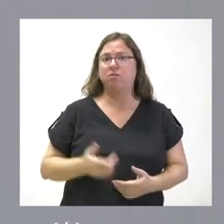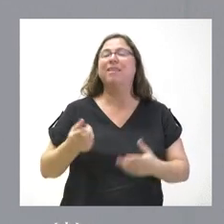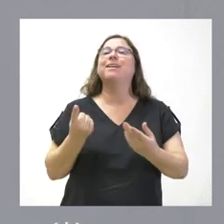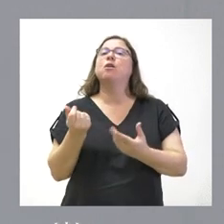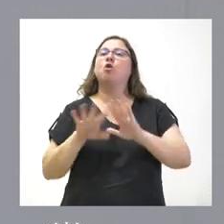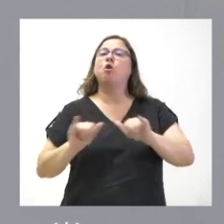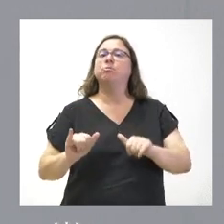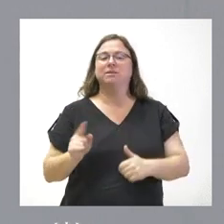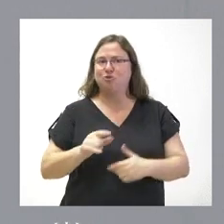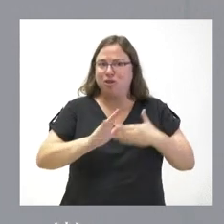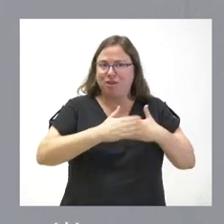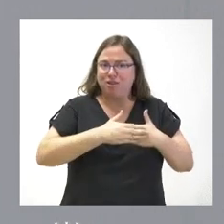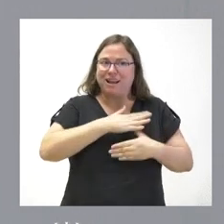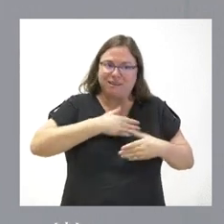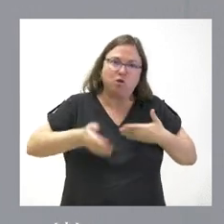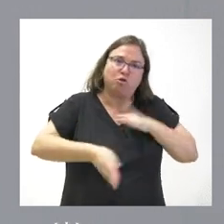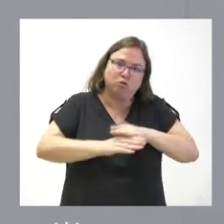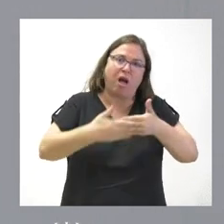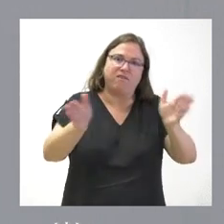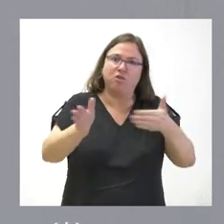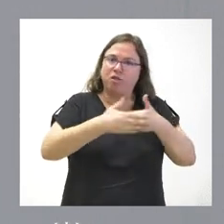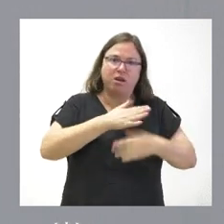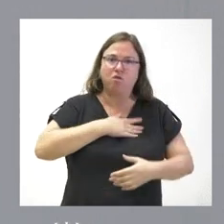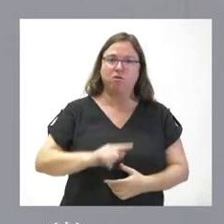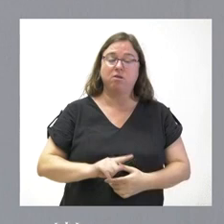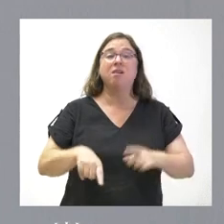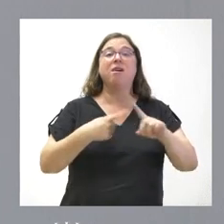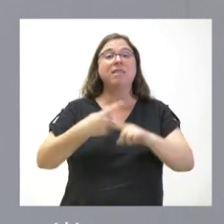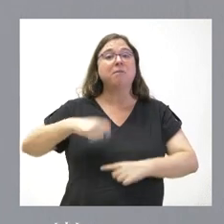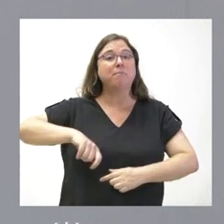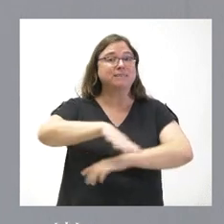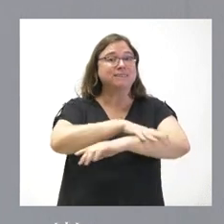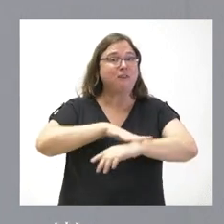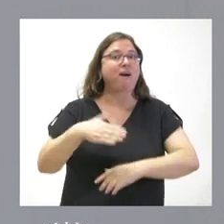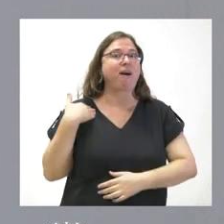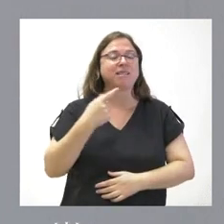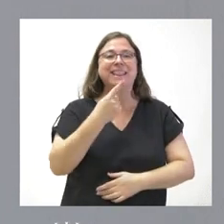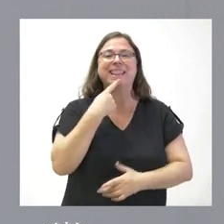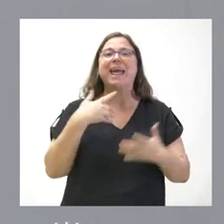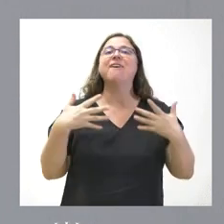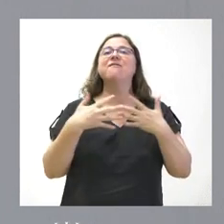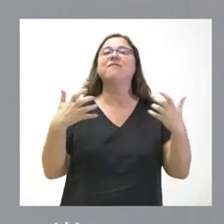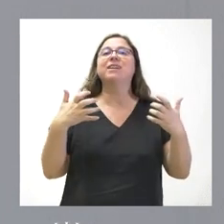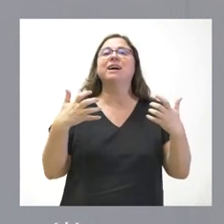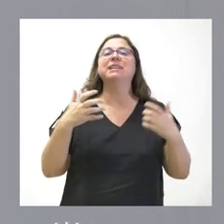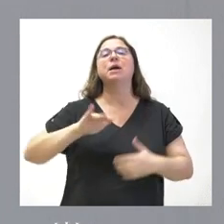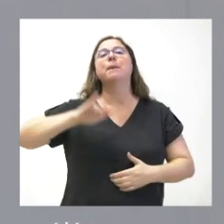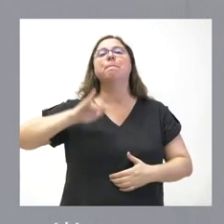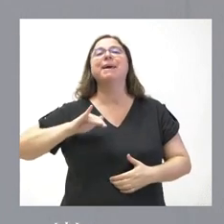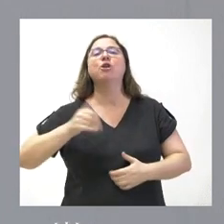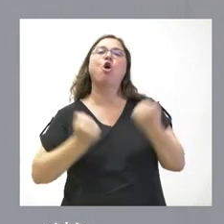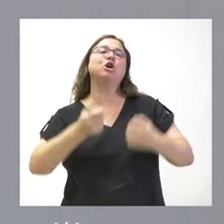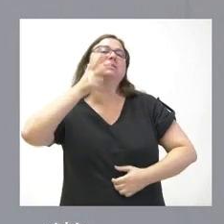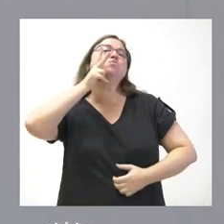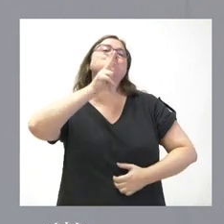por cerrar algo es que no queremos que se cierre toda vez que además el presidente del gobierno dijo ayer una frase que era menos la Lamborghinis y